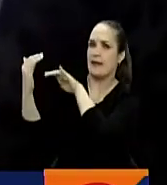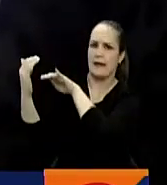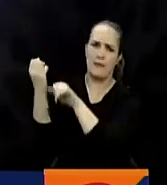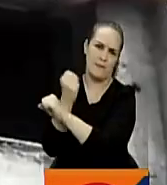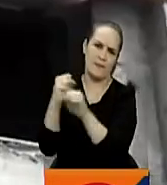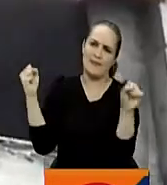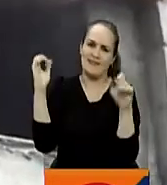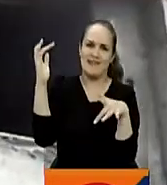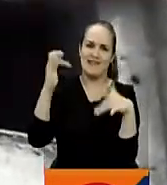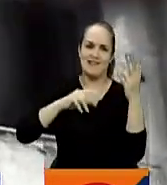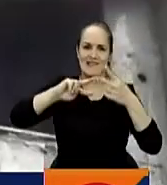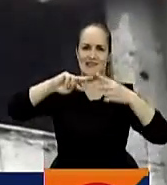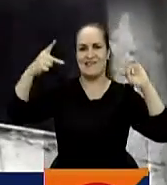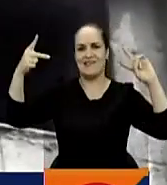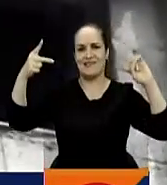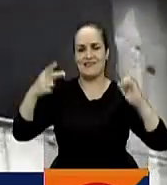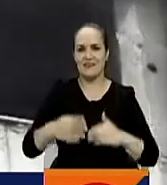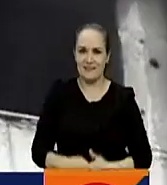una situación de genocidio.